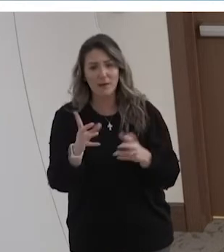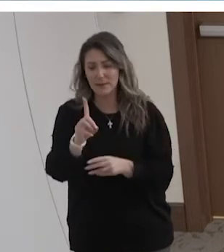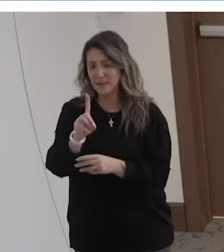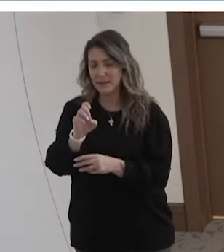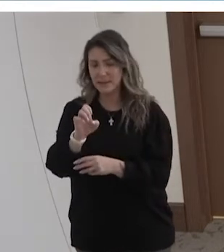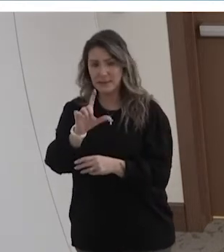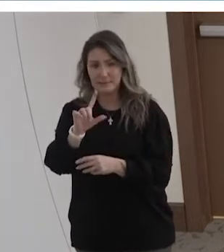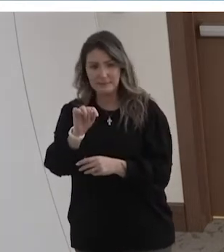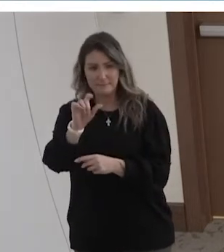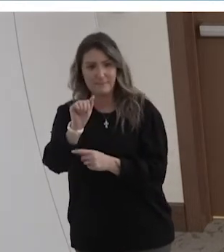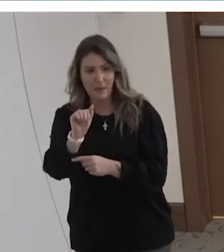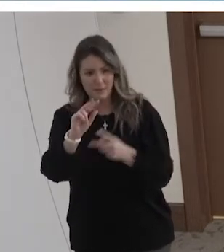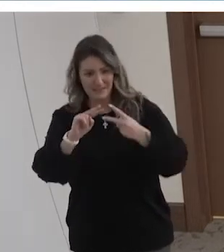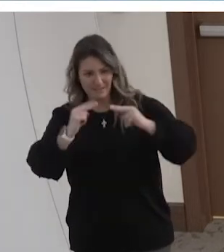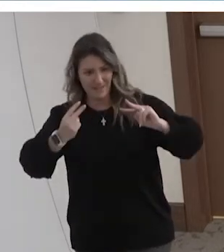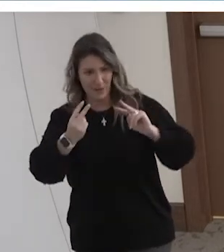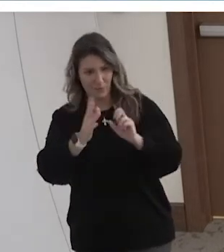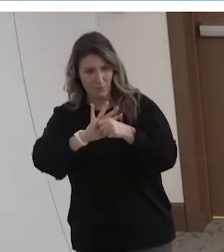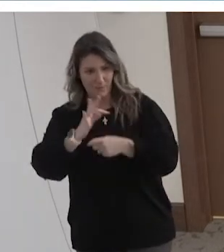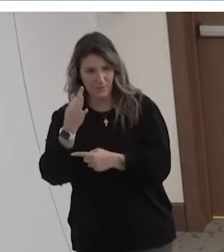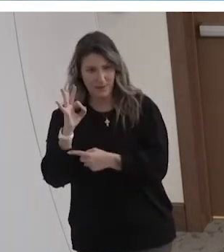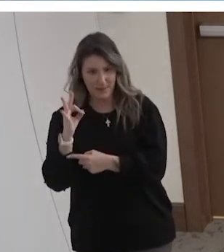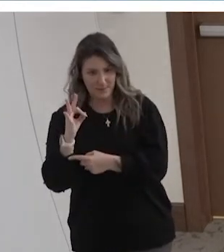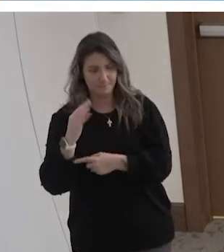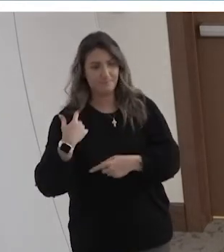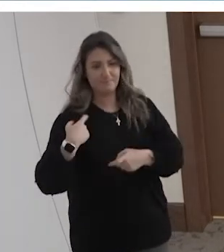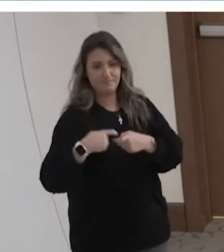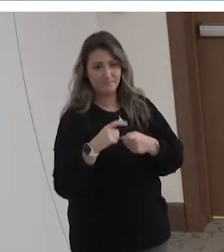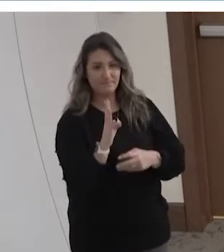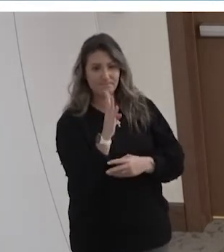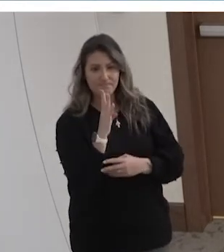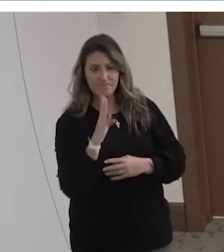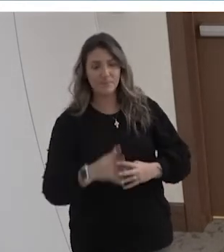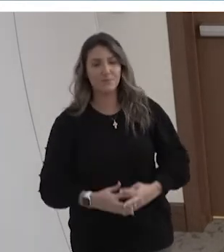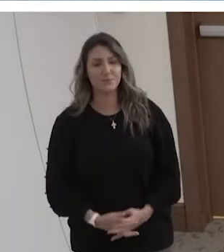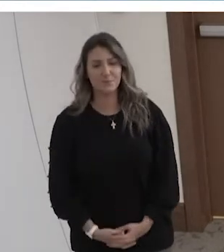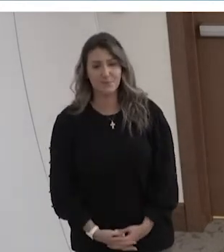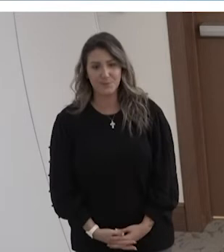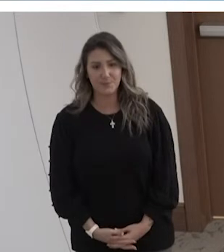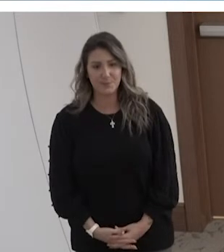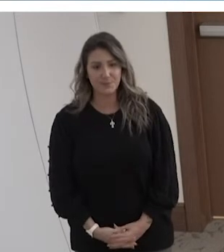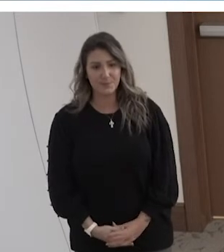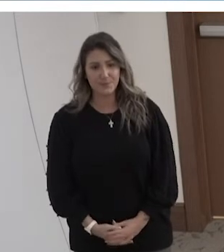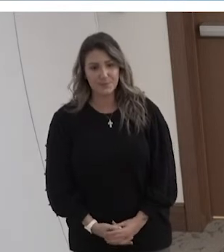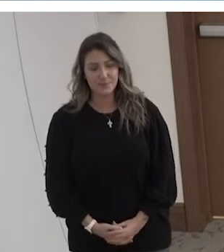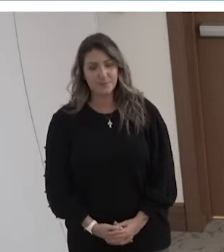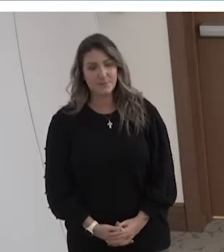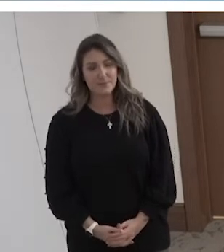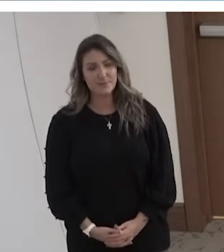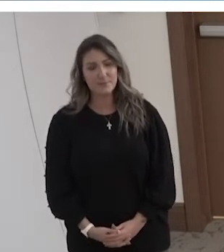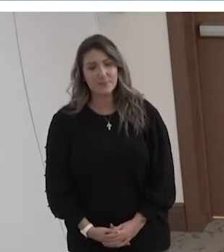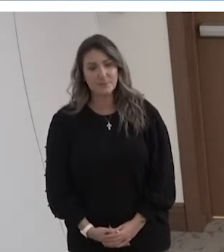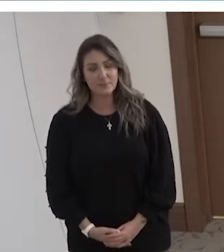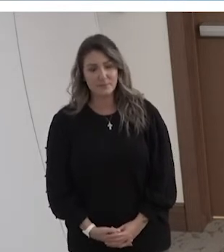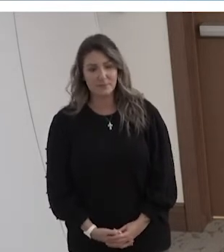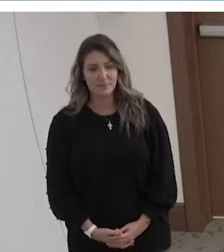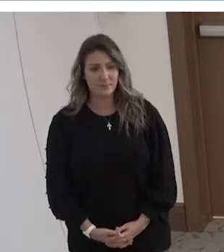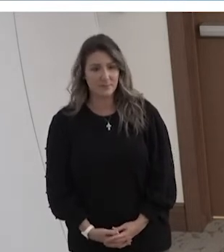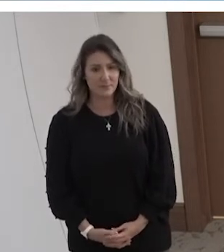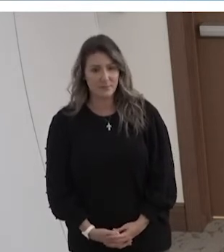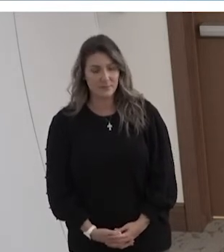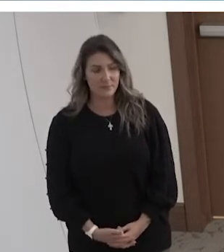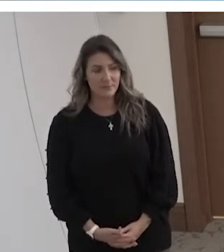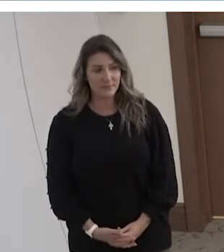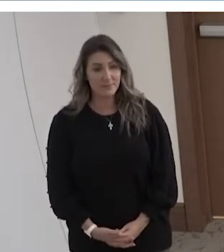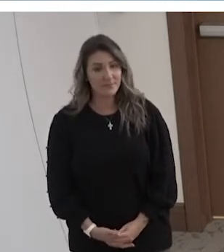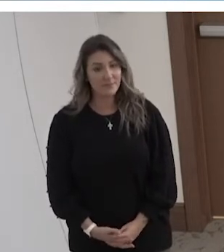Y nosotros sabemos que la vacuna para el COVID-19 es muy efectiva contra la variante